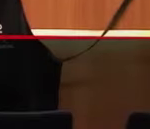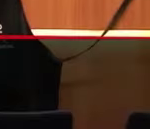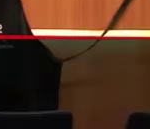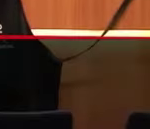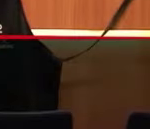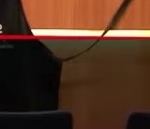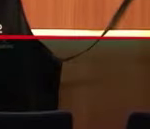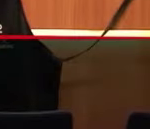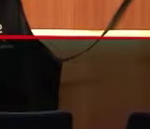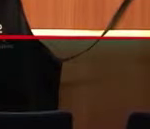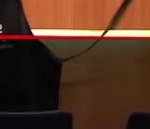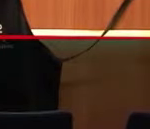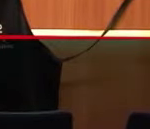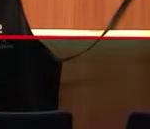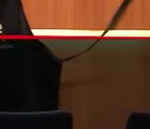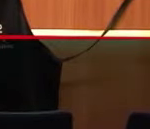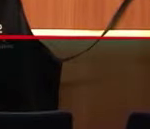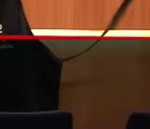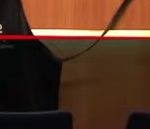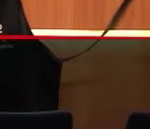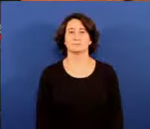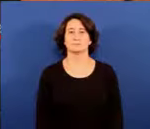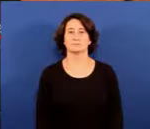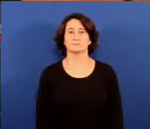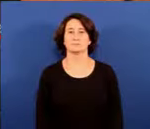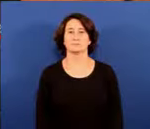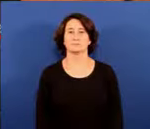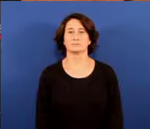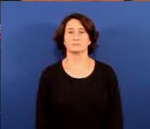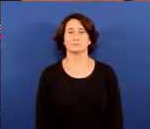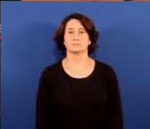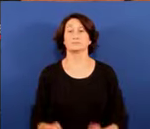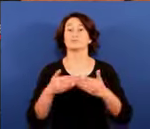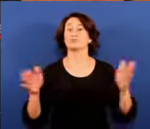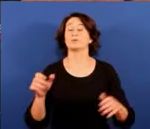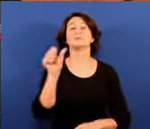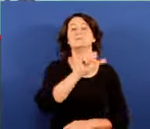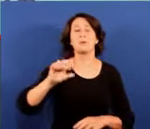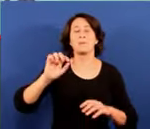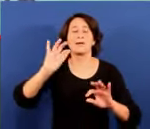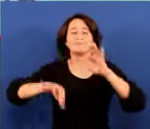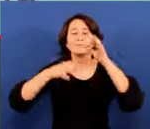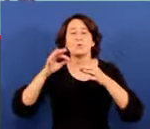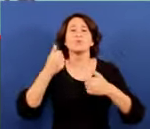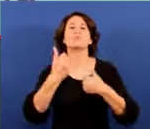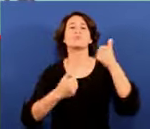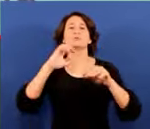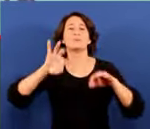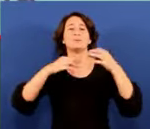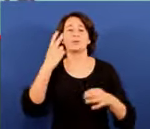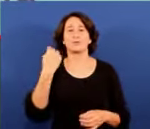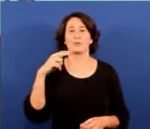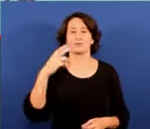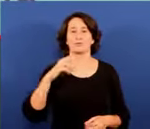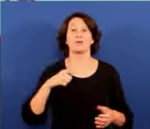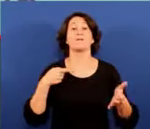El director foral de Turismo y Promoción Exterior, Gabino Martínez de Arenaza, y el director general de Bilbao Ekintza, Juan Félix Madariaga, han presentado